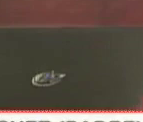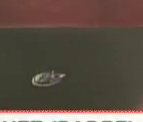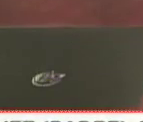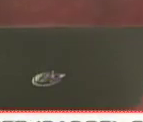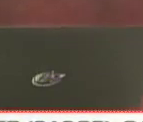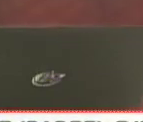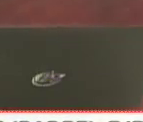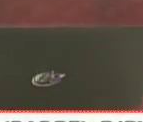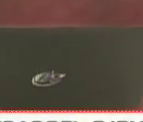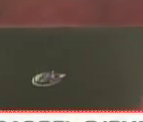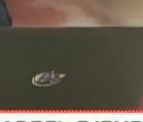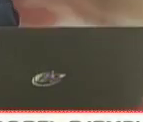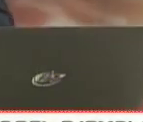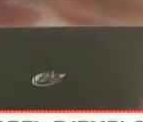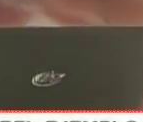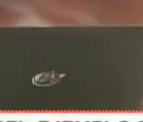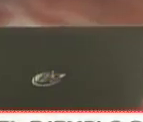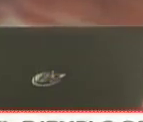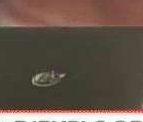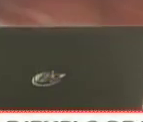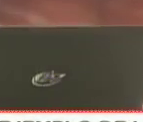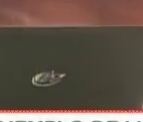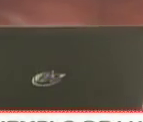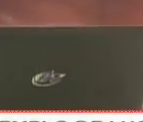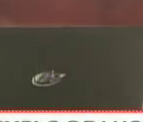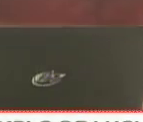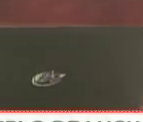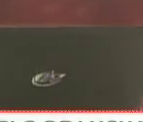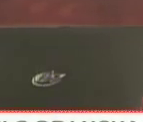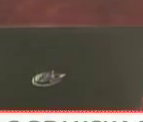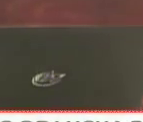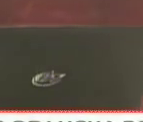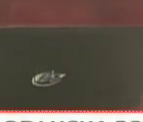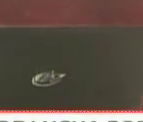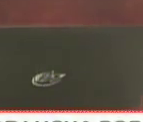a golpes y luego ante los medios de comunicación dijeron que fue por causa natural.